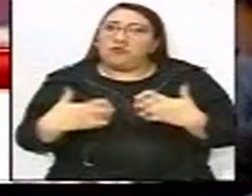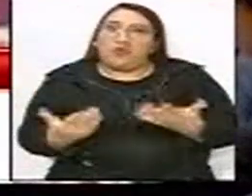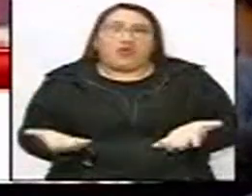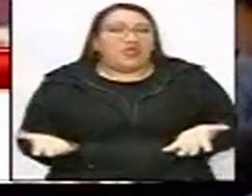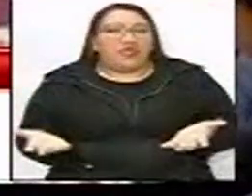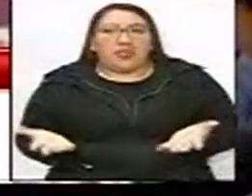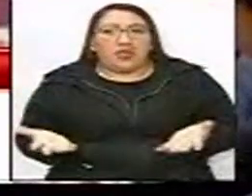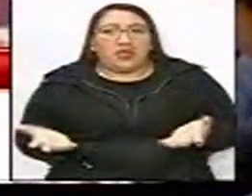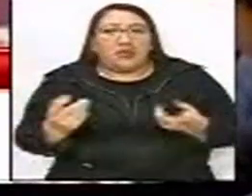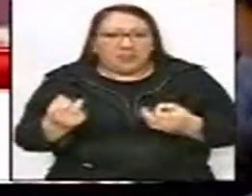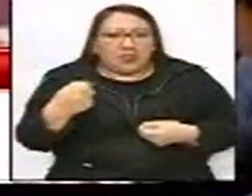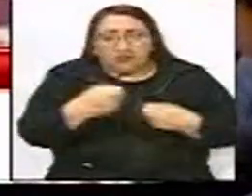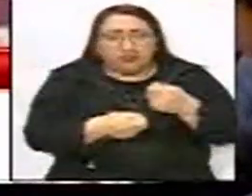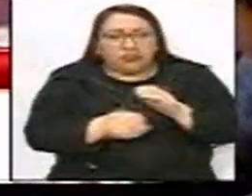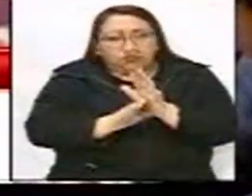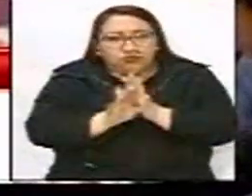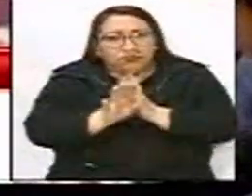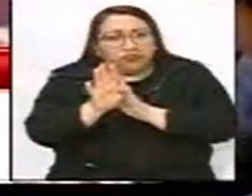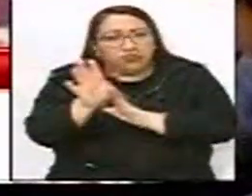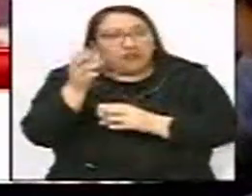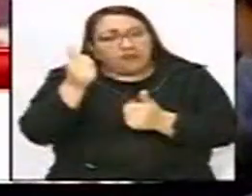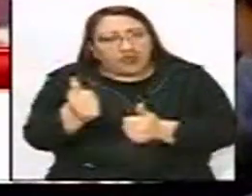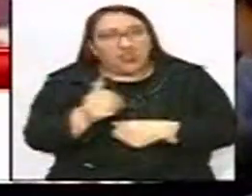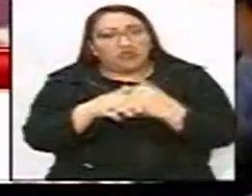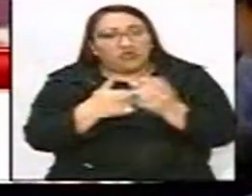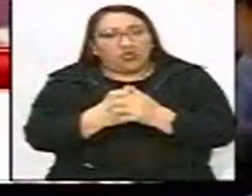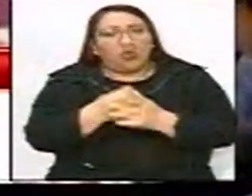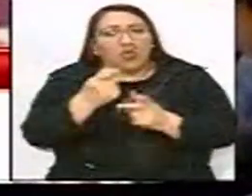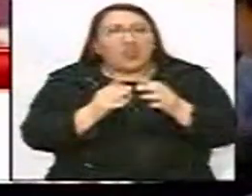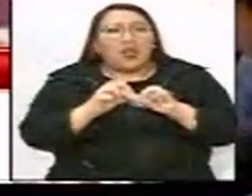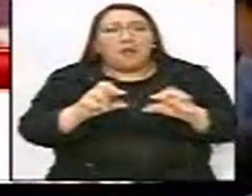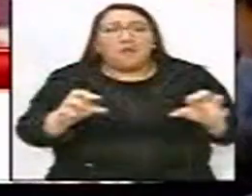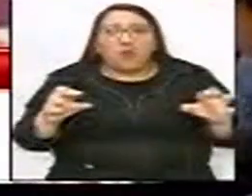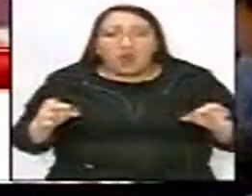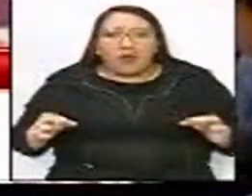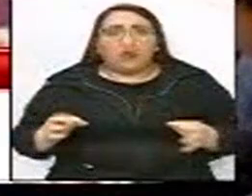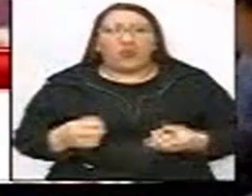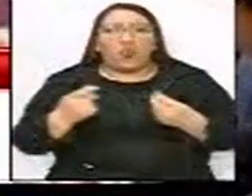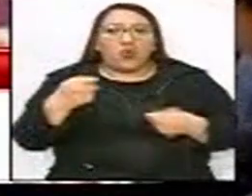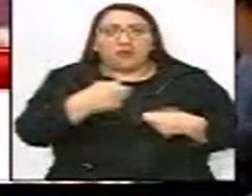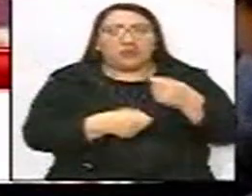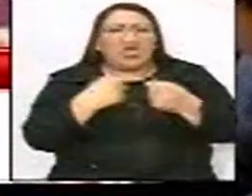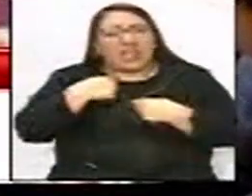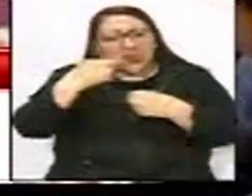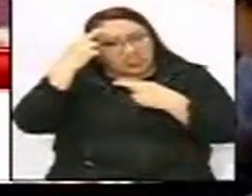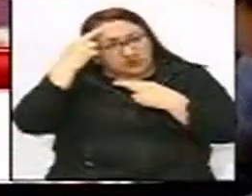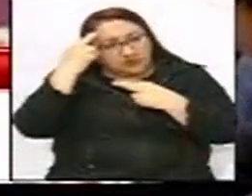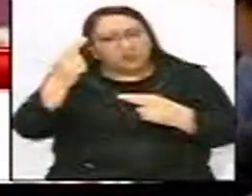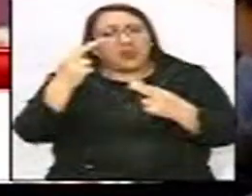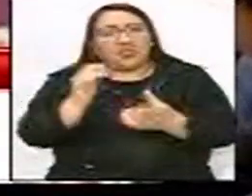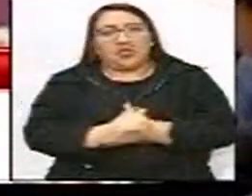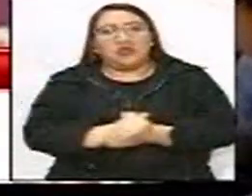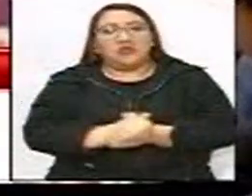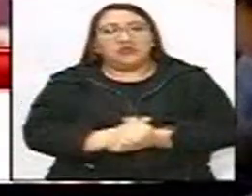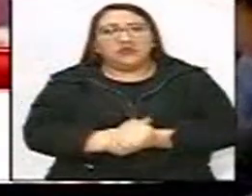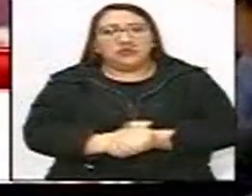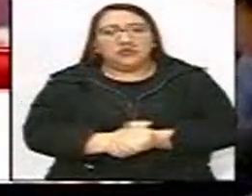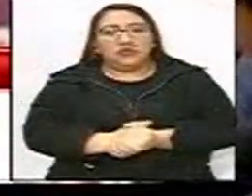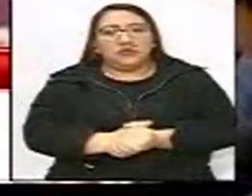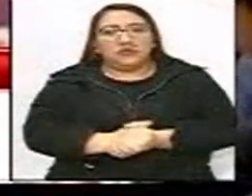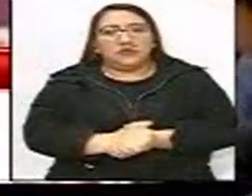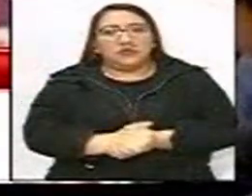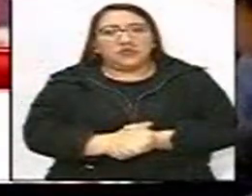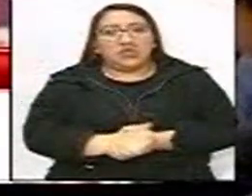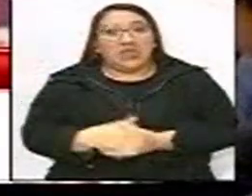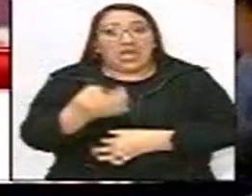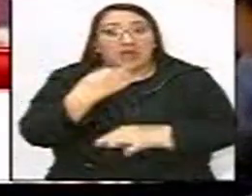sana, que propicie el desarrollo, que propicie el bienestar para la población. Una inversión que respetemos. En